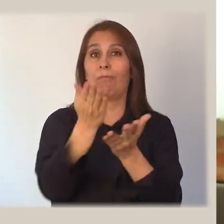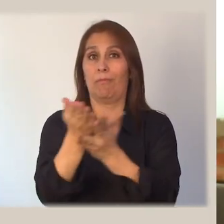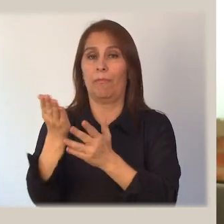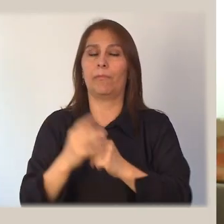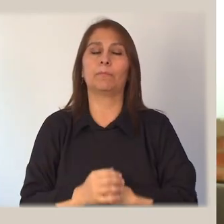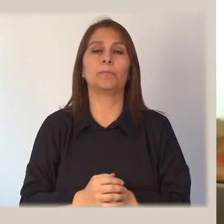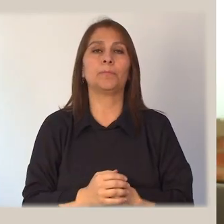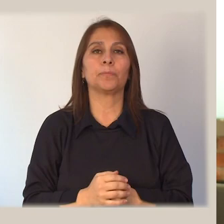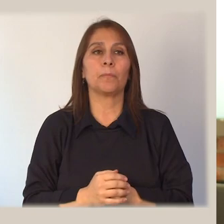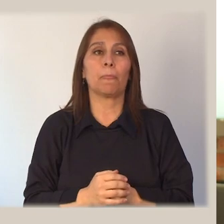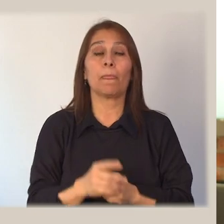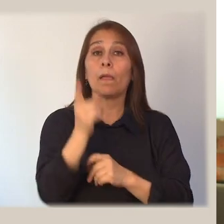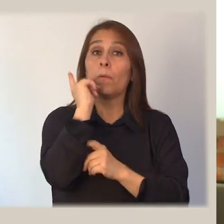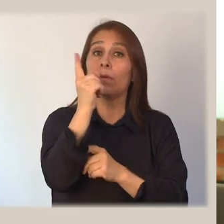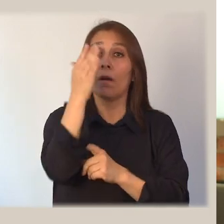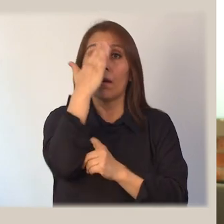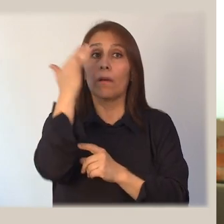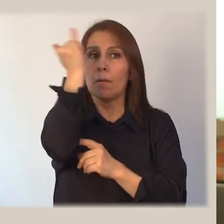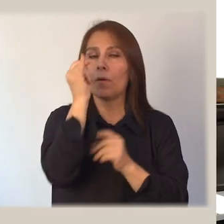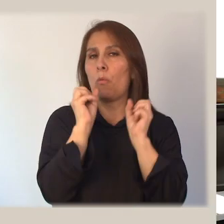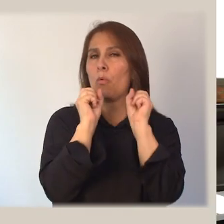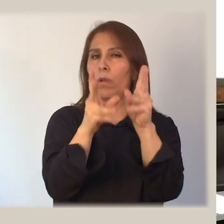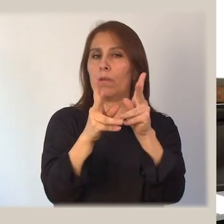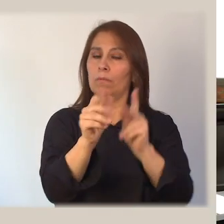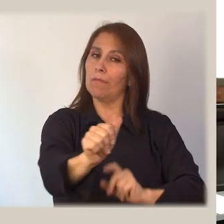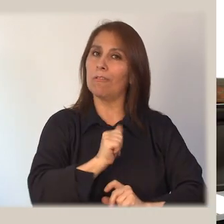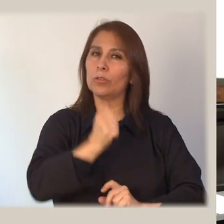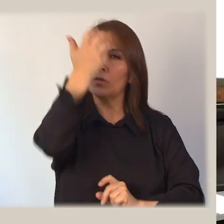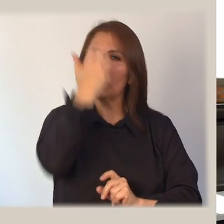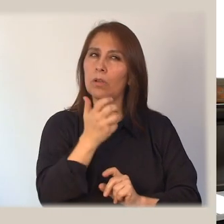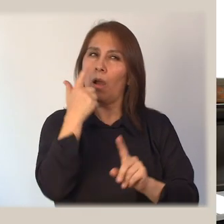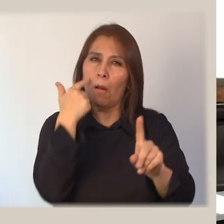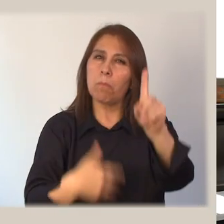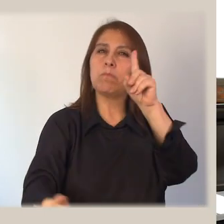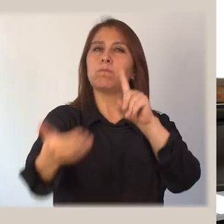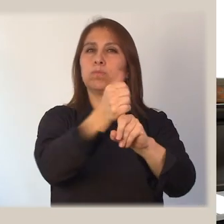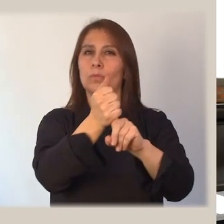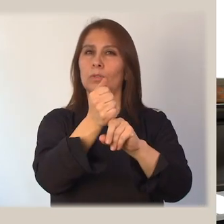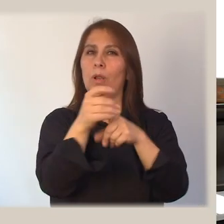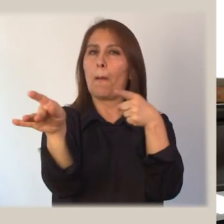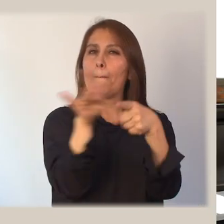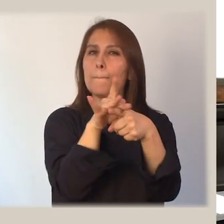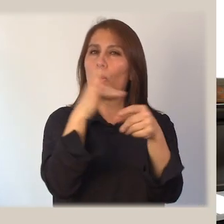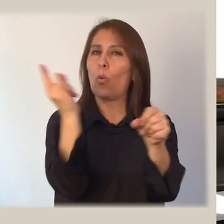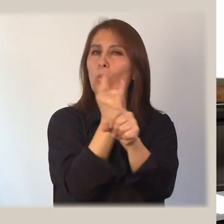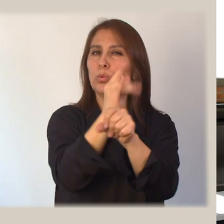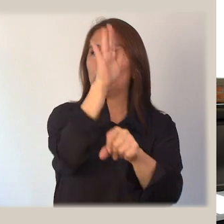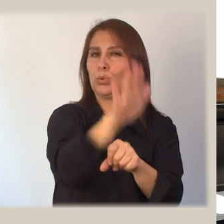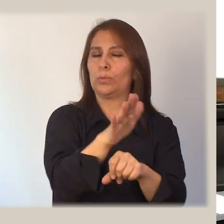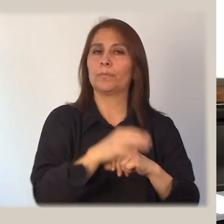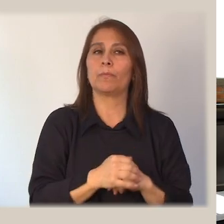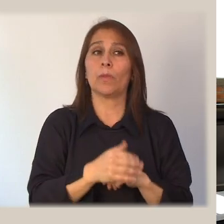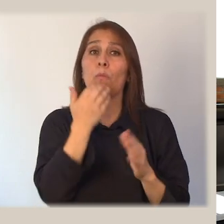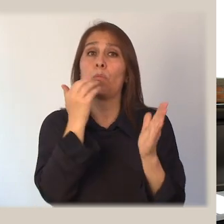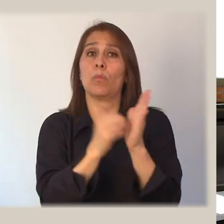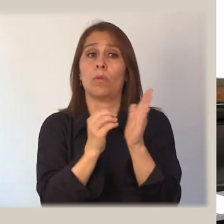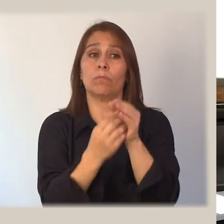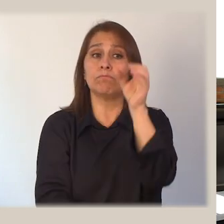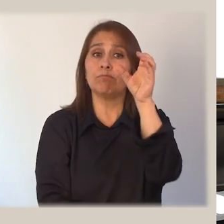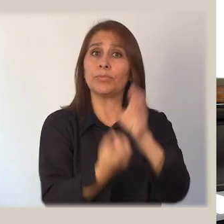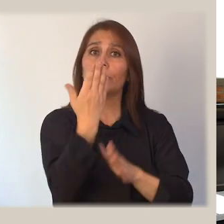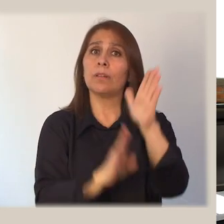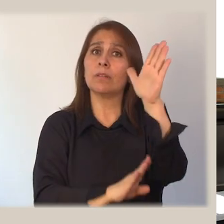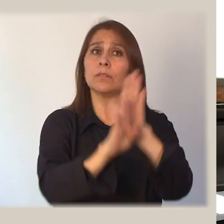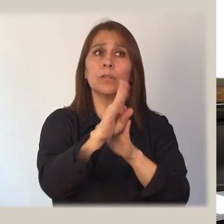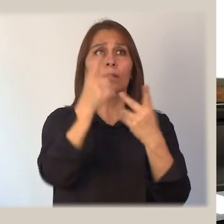Además de la actualización de las políticas académicas, la autoevaluación permite identificar logros en su implementación. Se destaca, por ejemplo,